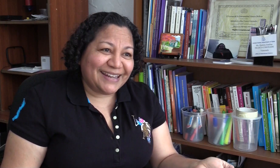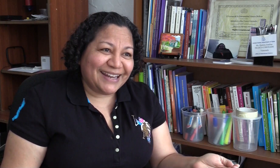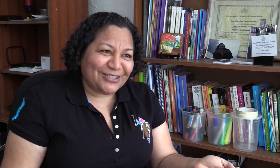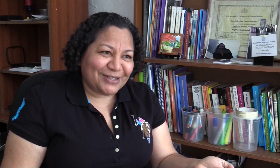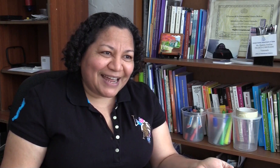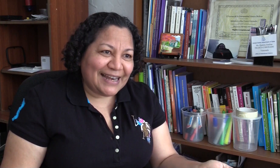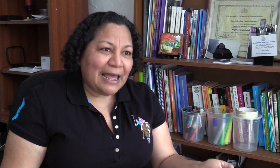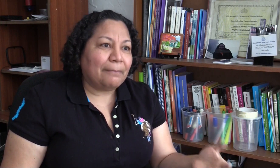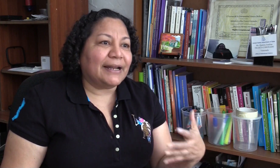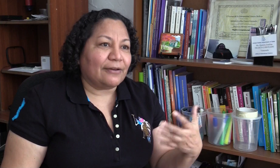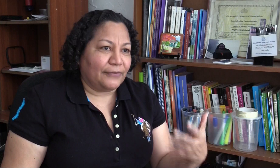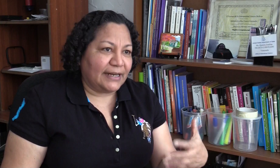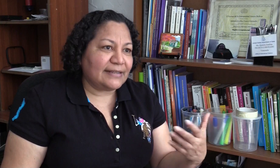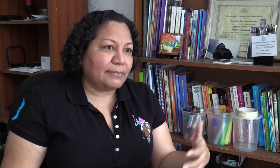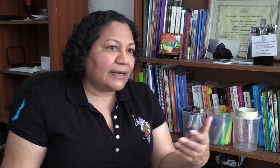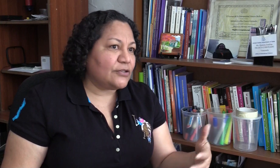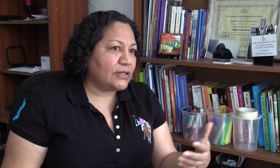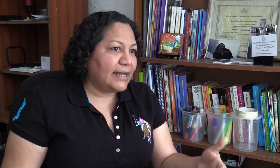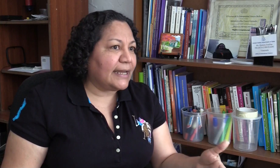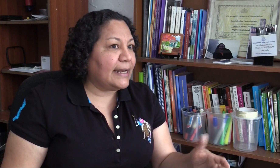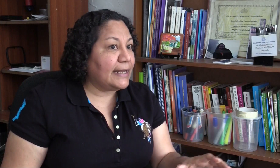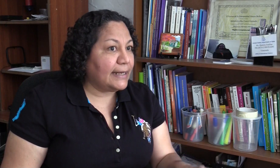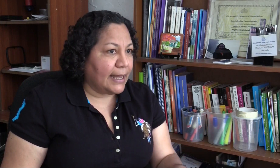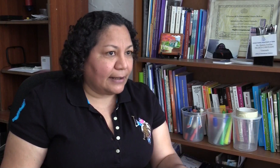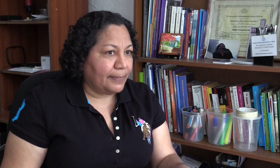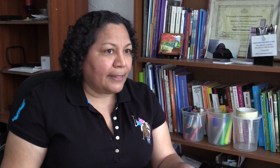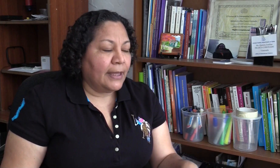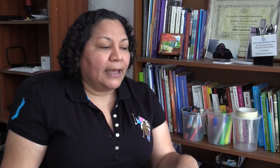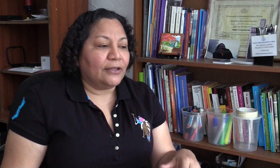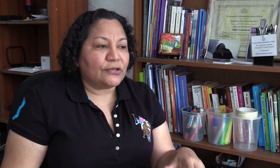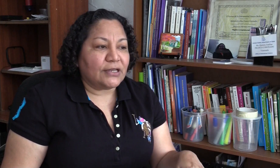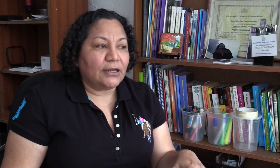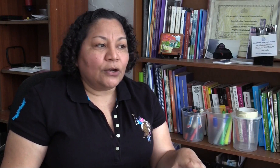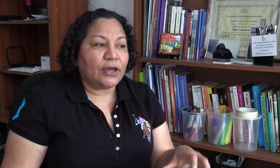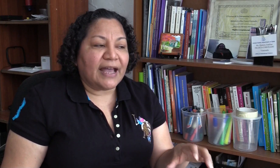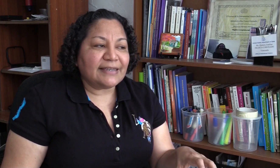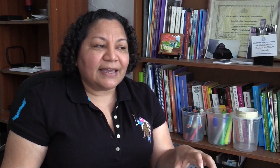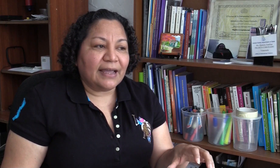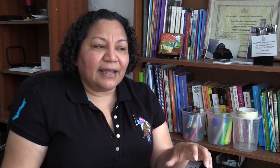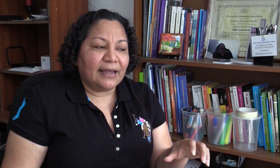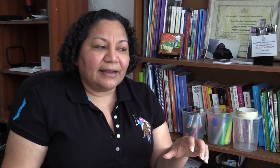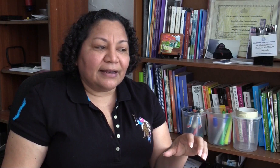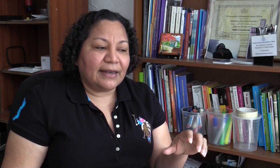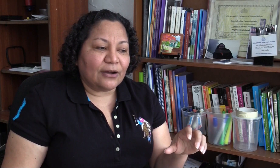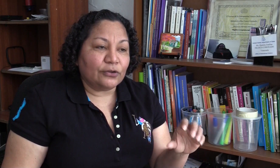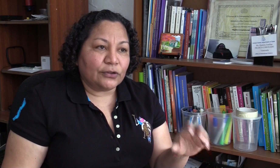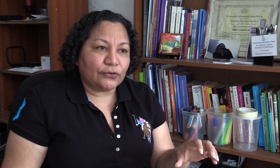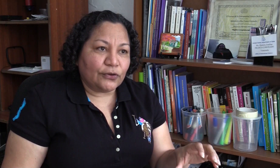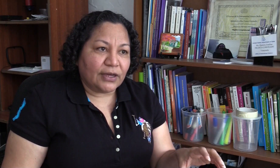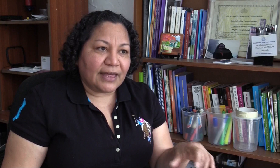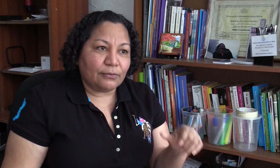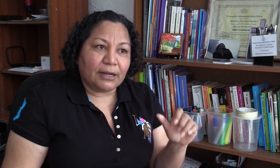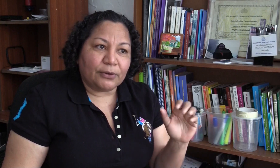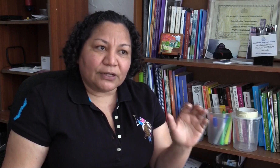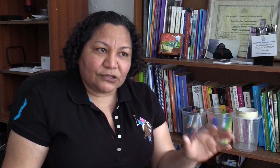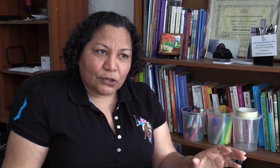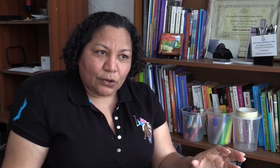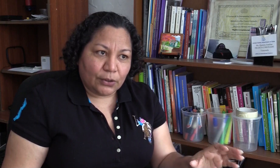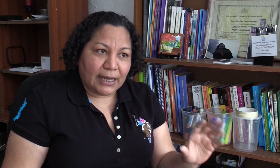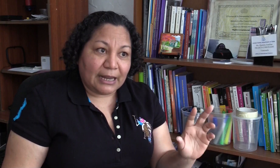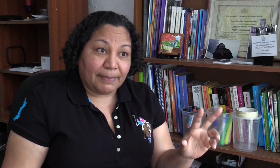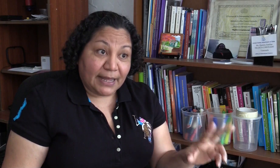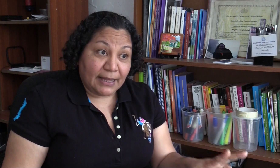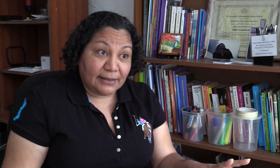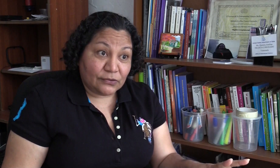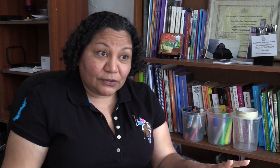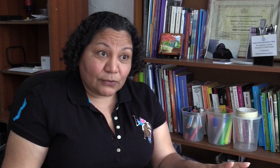Asamblea Nacional para que fuera la Asamblea Nacional la que legislara. Entonces, lo que hace la Constitución es dar una protección